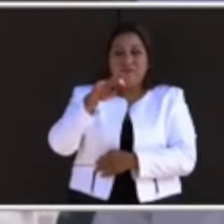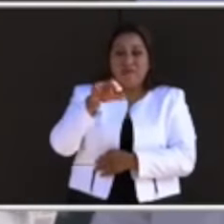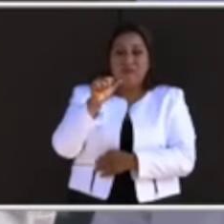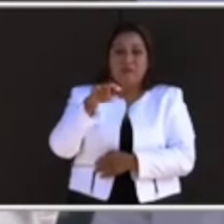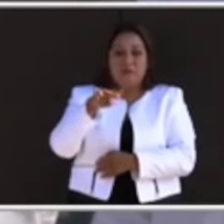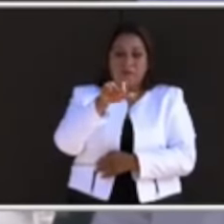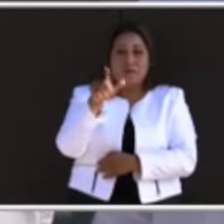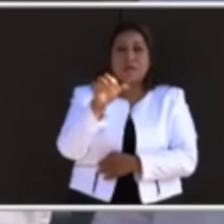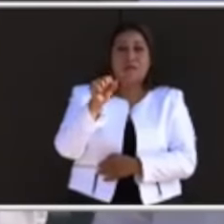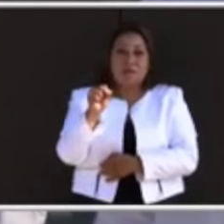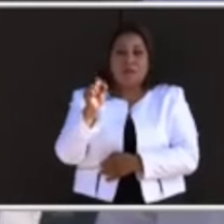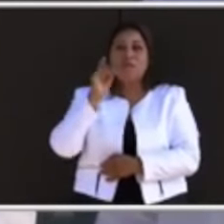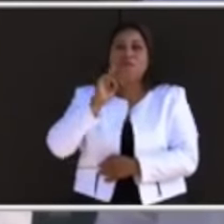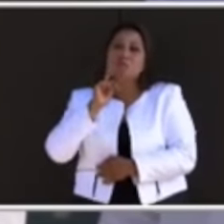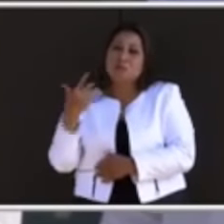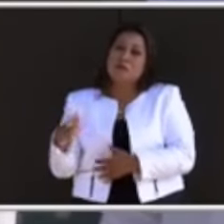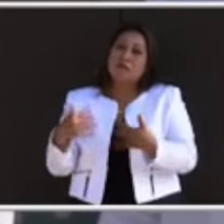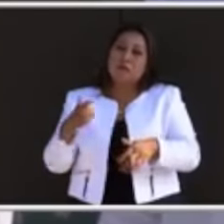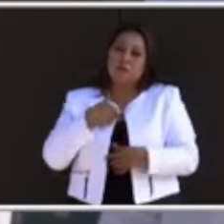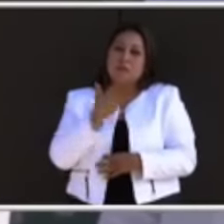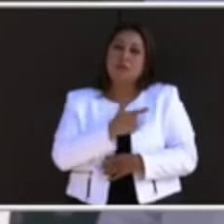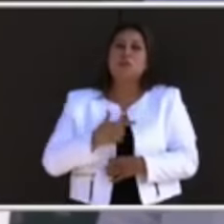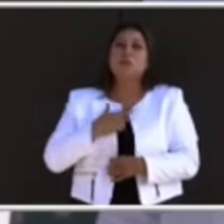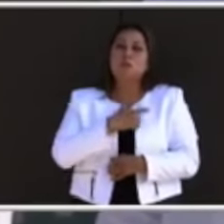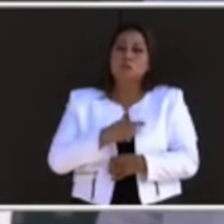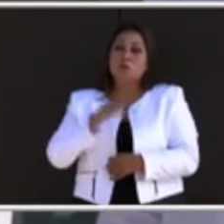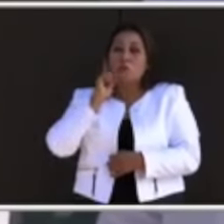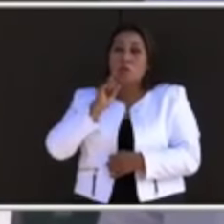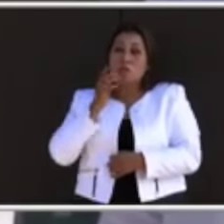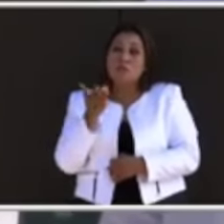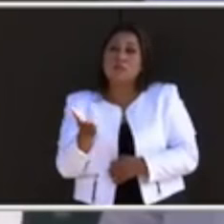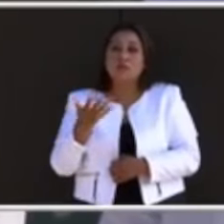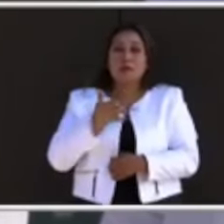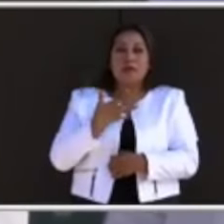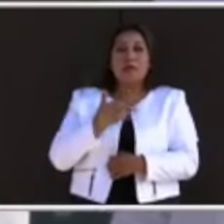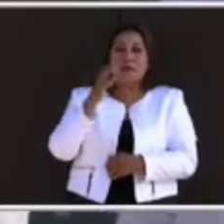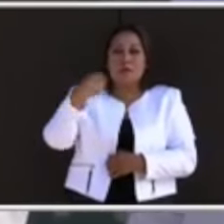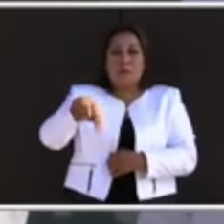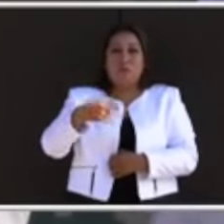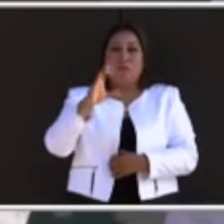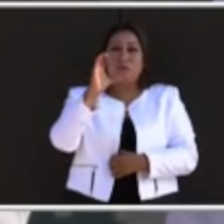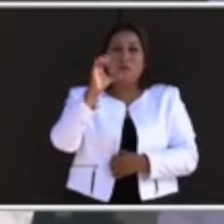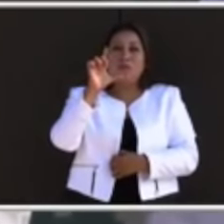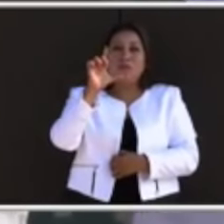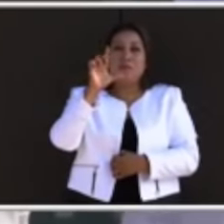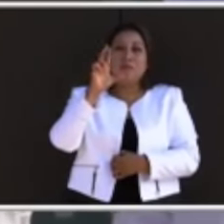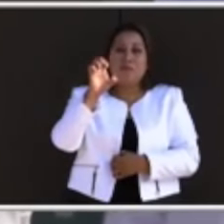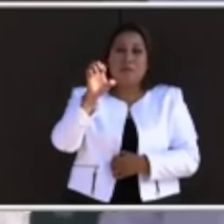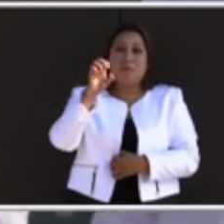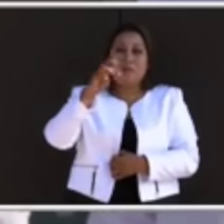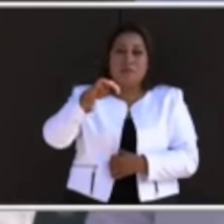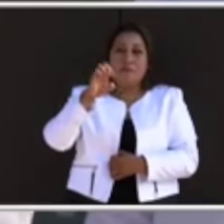Coordinadora de Transparencia. Me da muchísimo gusto que Clementina no esté con nosotros, porque está en la Ciudad de